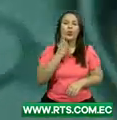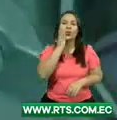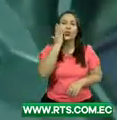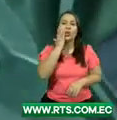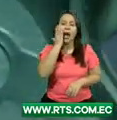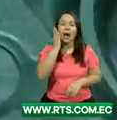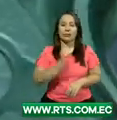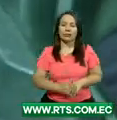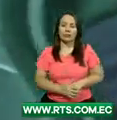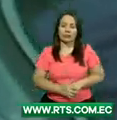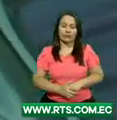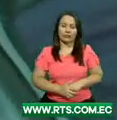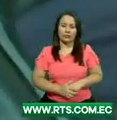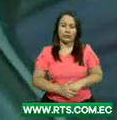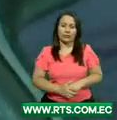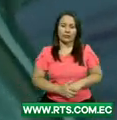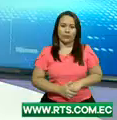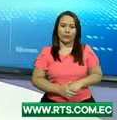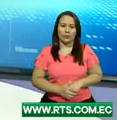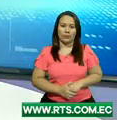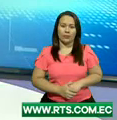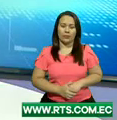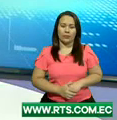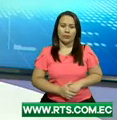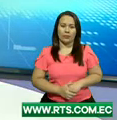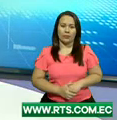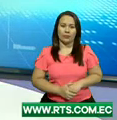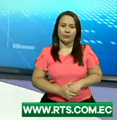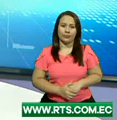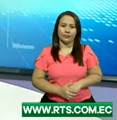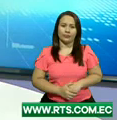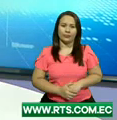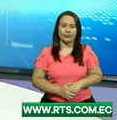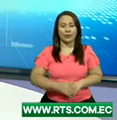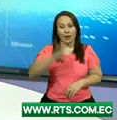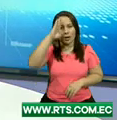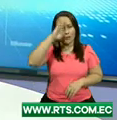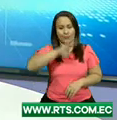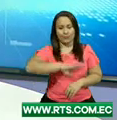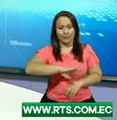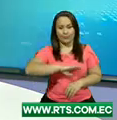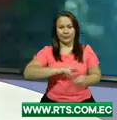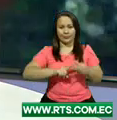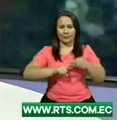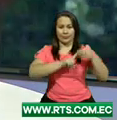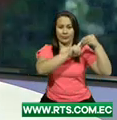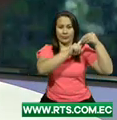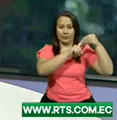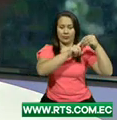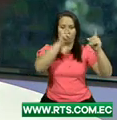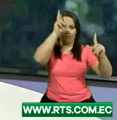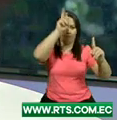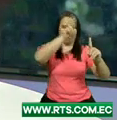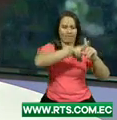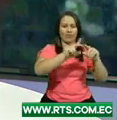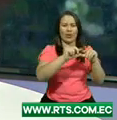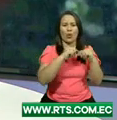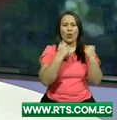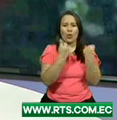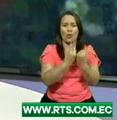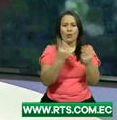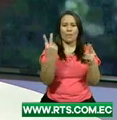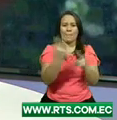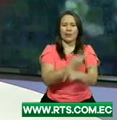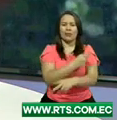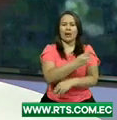informa miriam henríquez agentes de la brigada anti criminal desarticularon una presunta banda